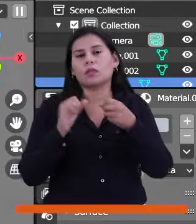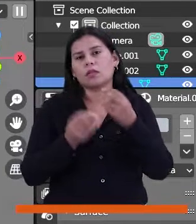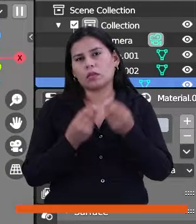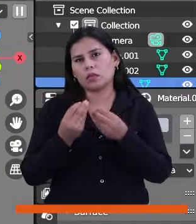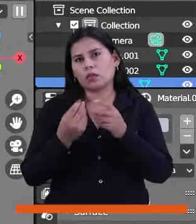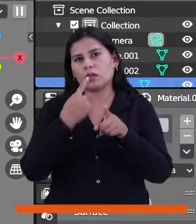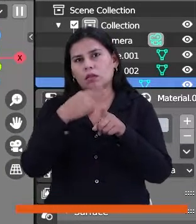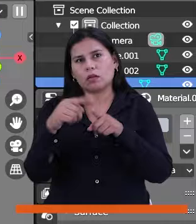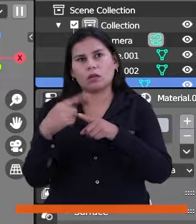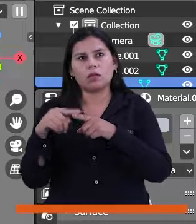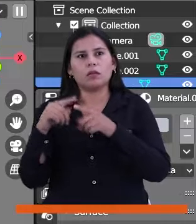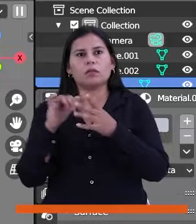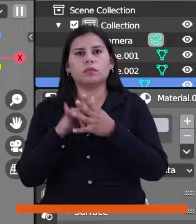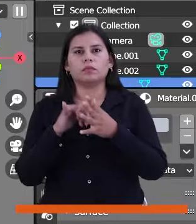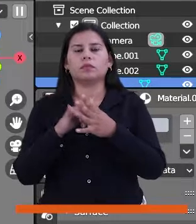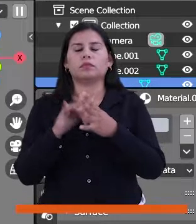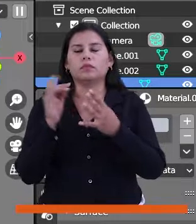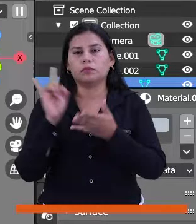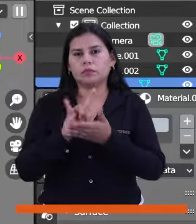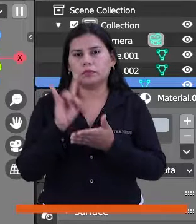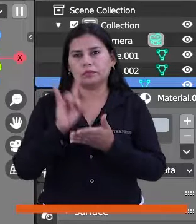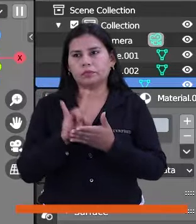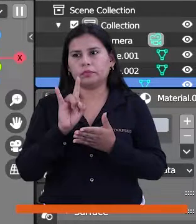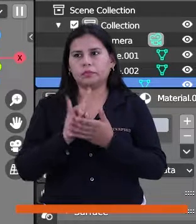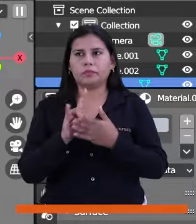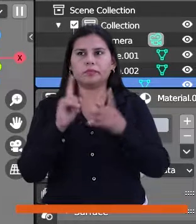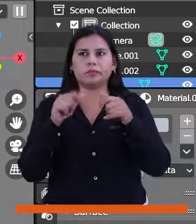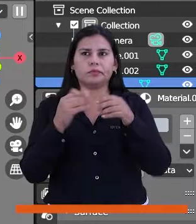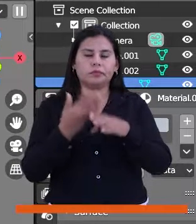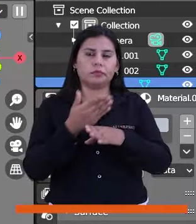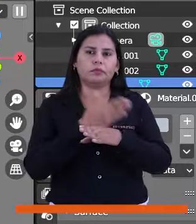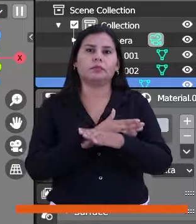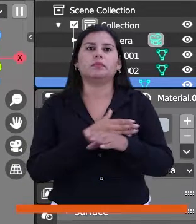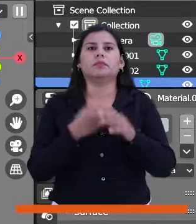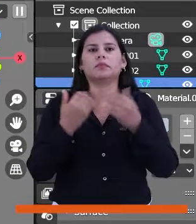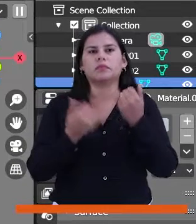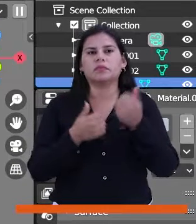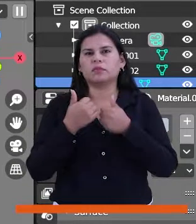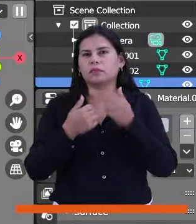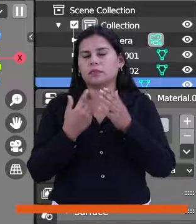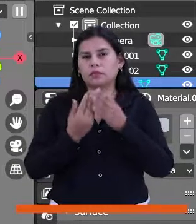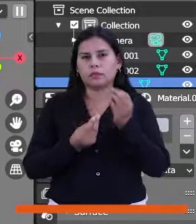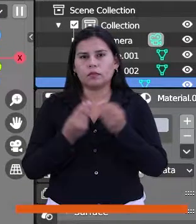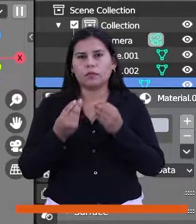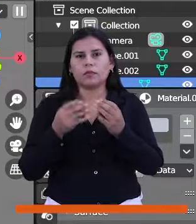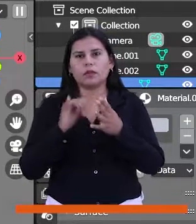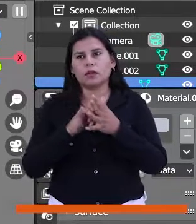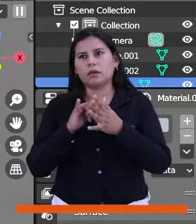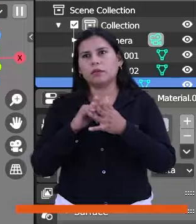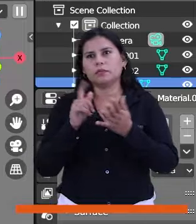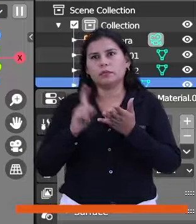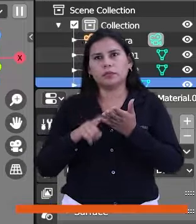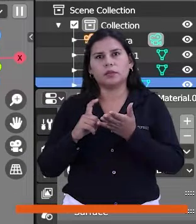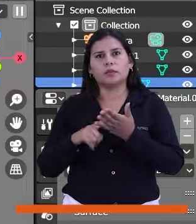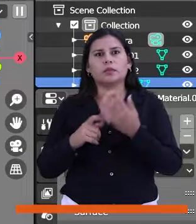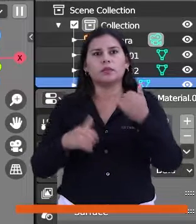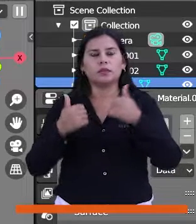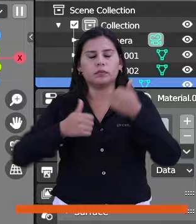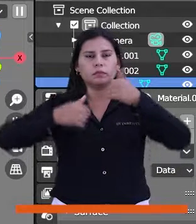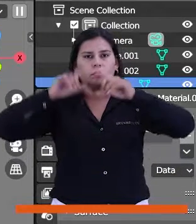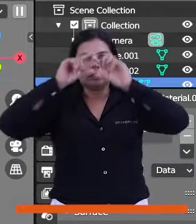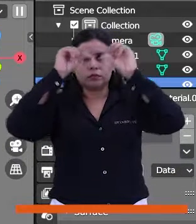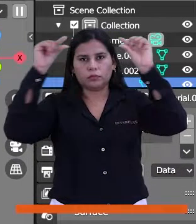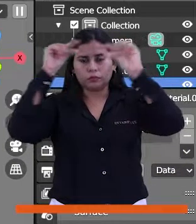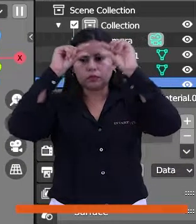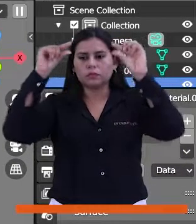las podemos descargar. En este caso ya yo tengo una descargada previamente, y lo que voy a hacer es hacer clic en el botón de abrir